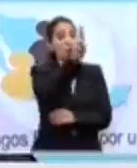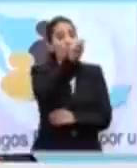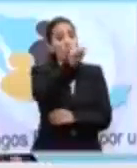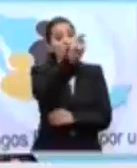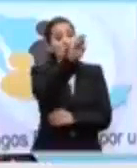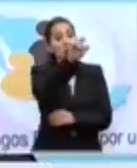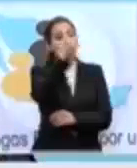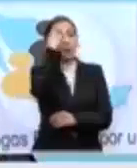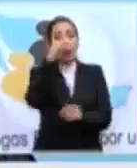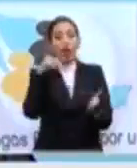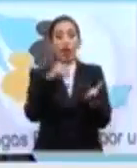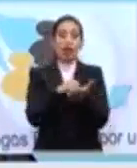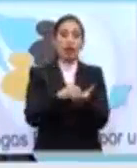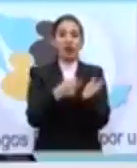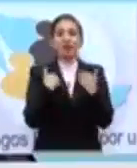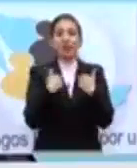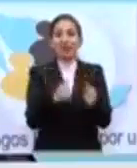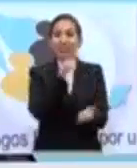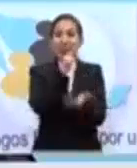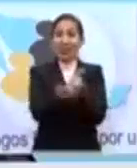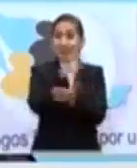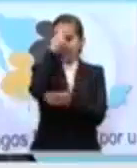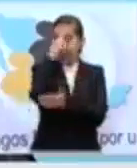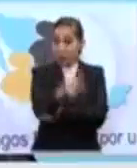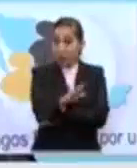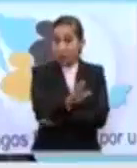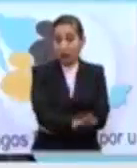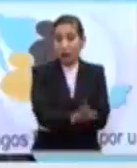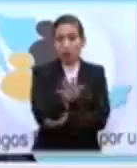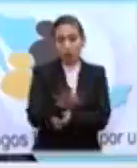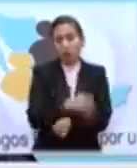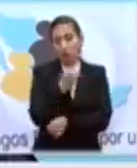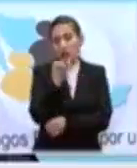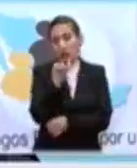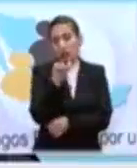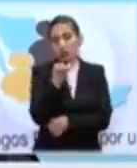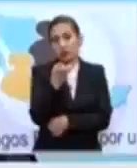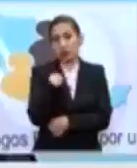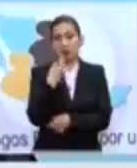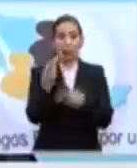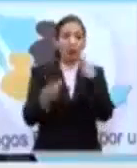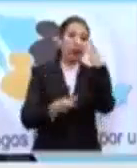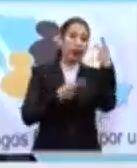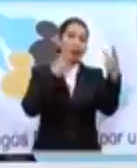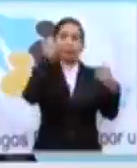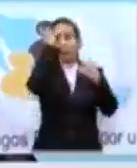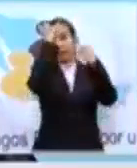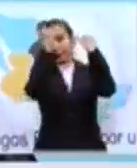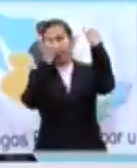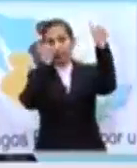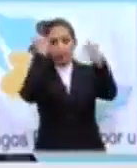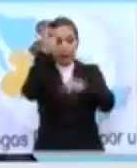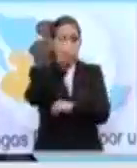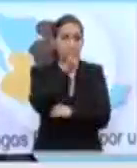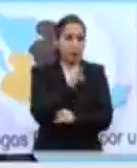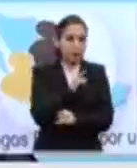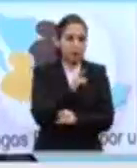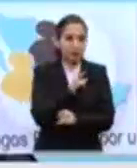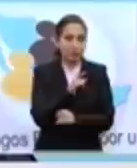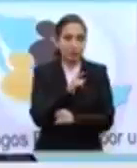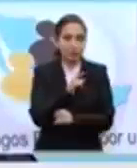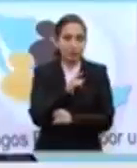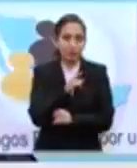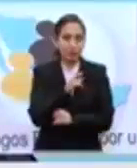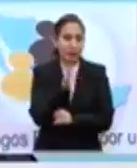para diversos rubros y en las leyes mexicanas, porque eso suena a demagogia. Entonces,